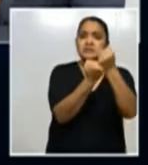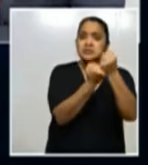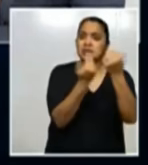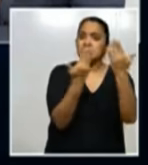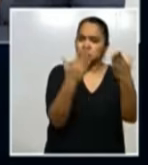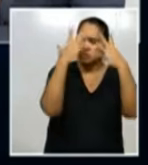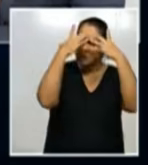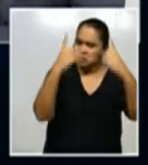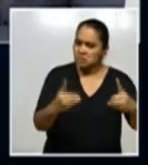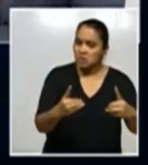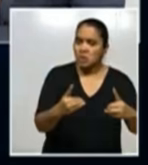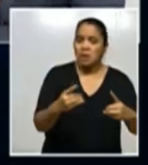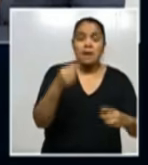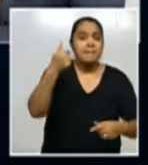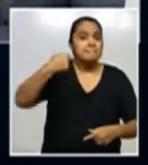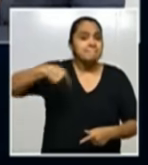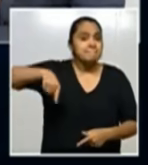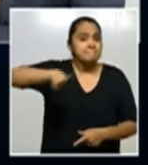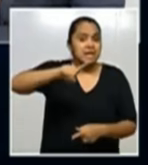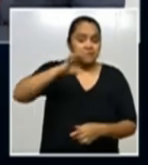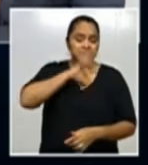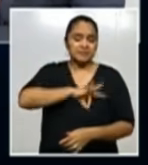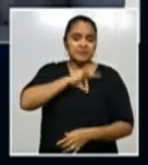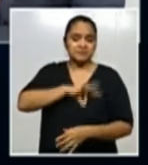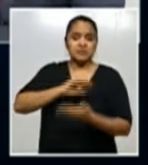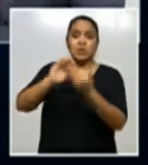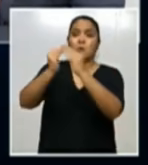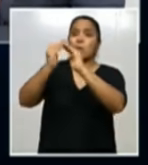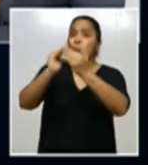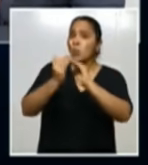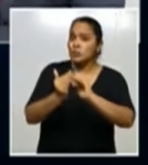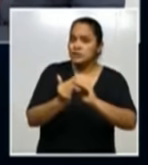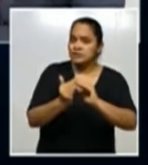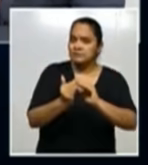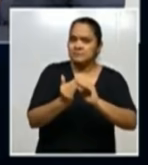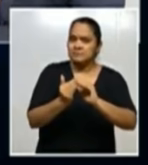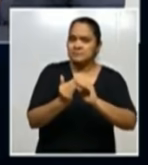presidente, en beneficio de la población. Y corto